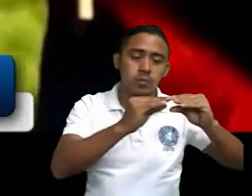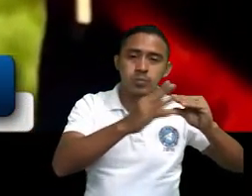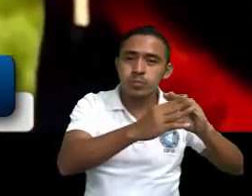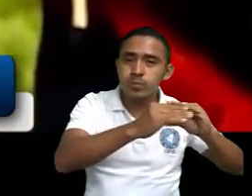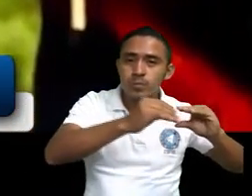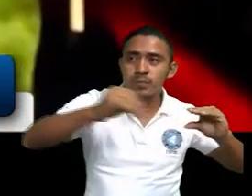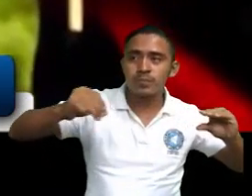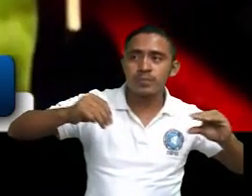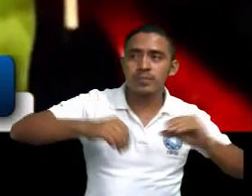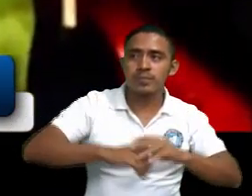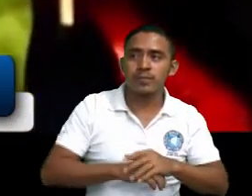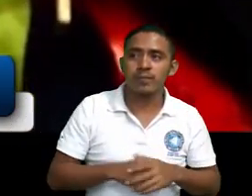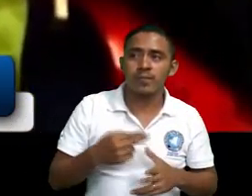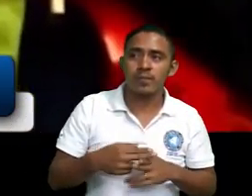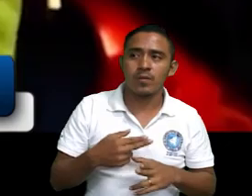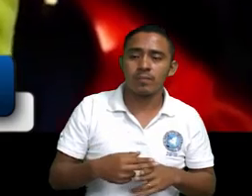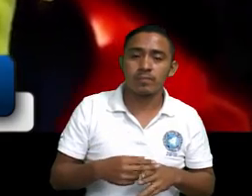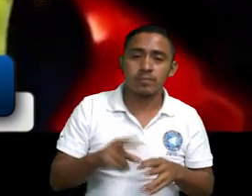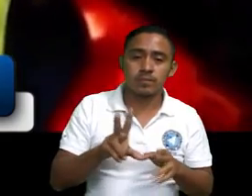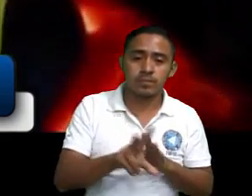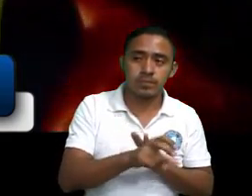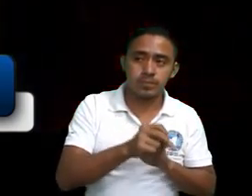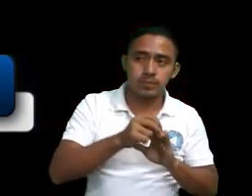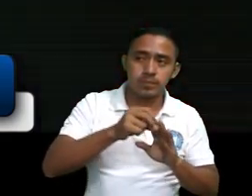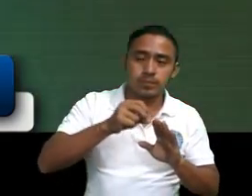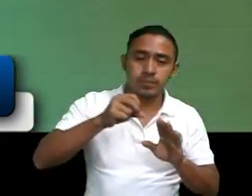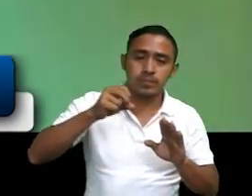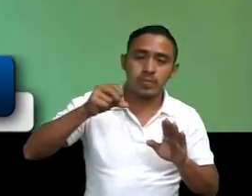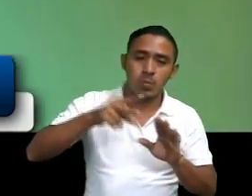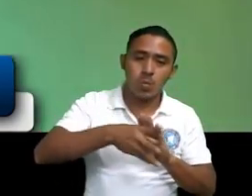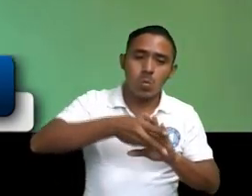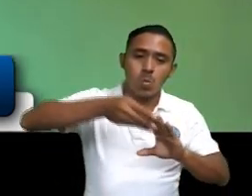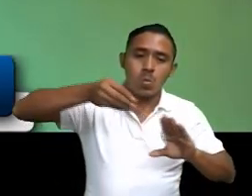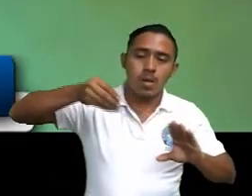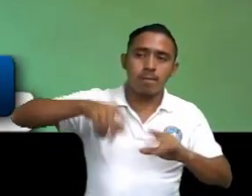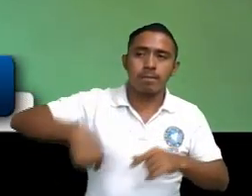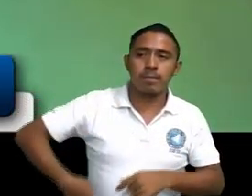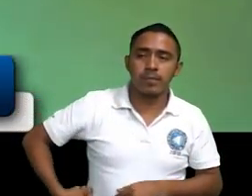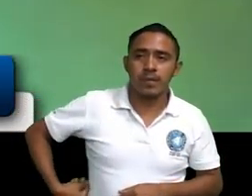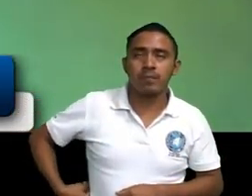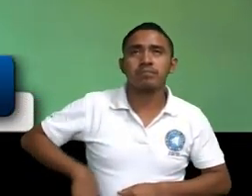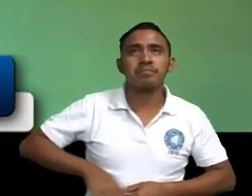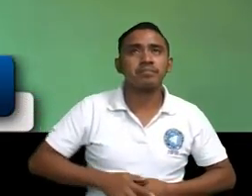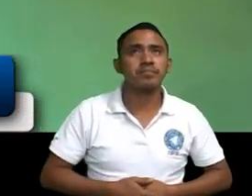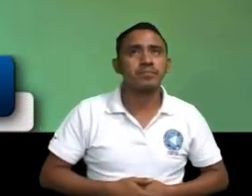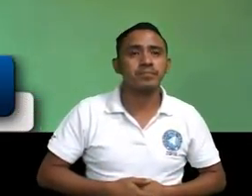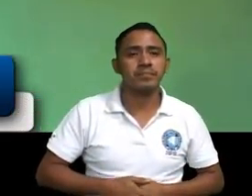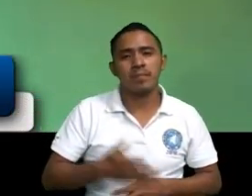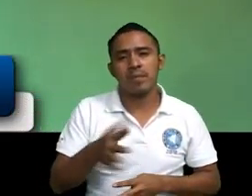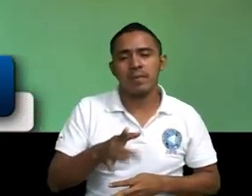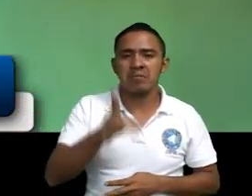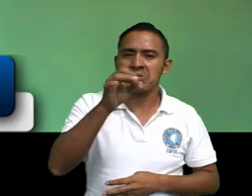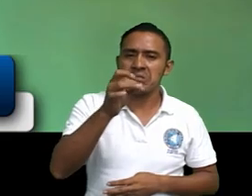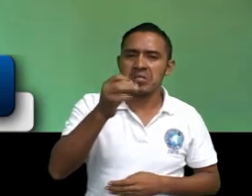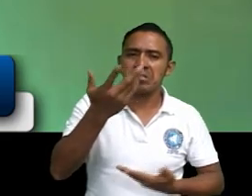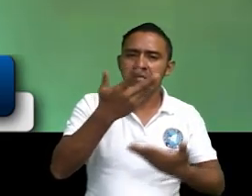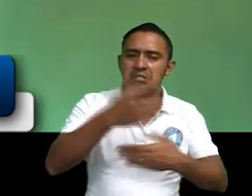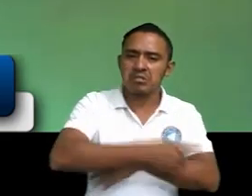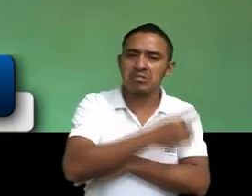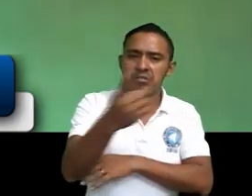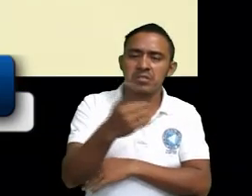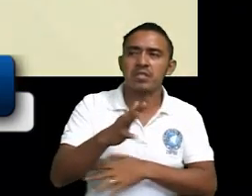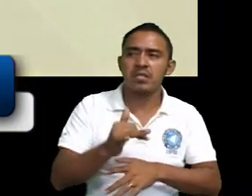un puerto, se le llama puerto laparoscópico, por donde se sale la vesícula. Por lo tanto, el paciente al décimo día posoperatorio